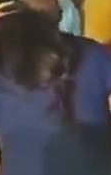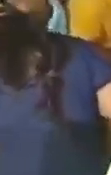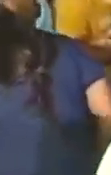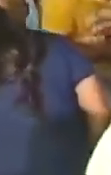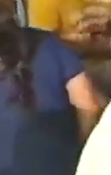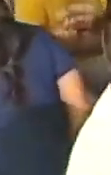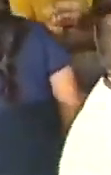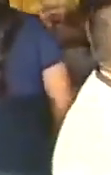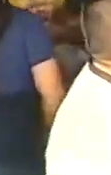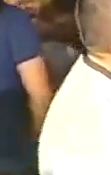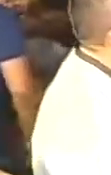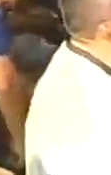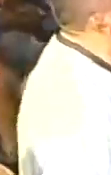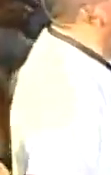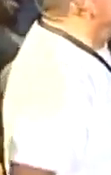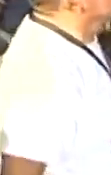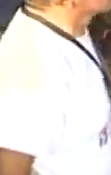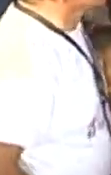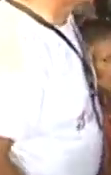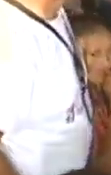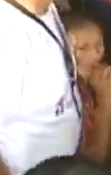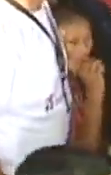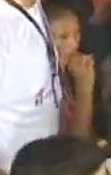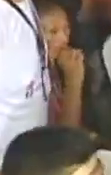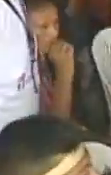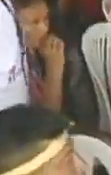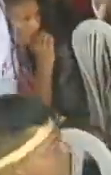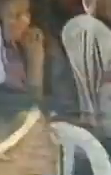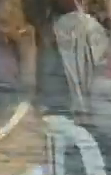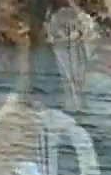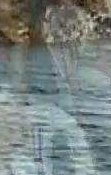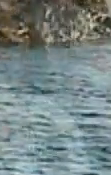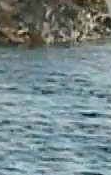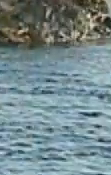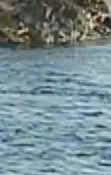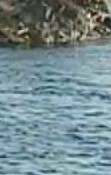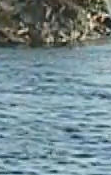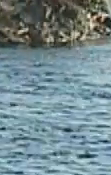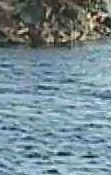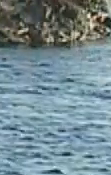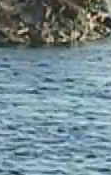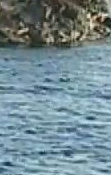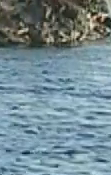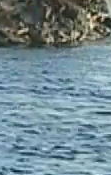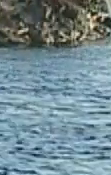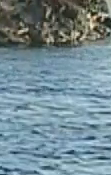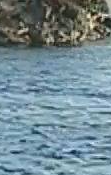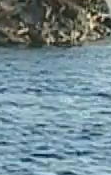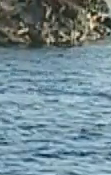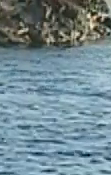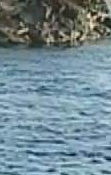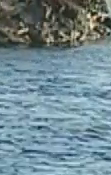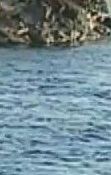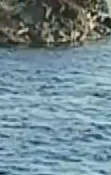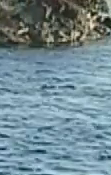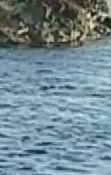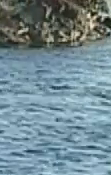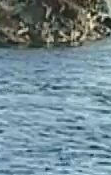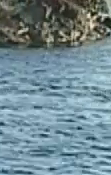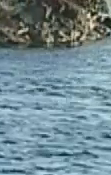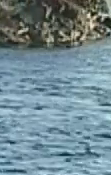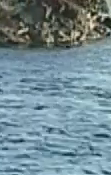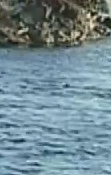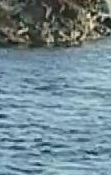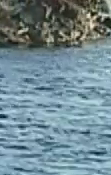la República Bolivariana de Venezuela y a una lucha en común al imperialismo, en este caso en casa. Esta